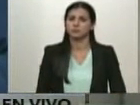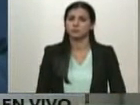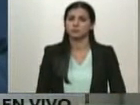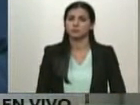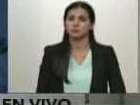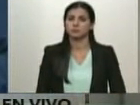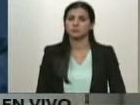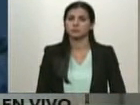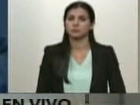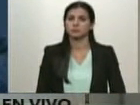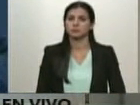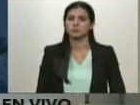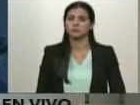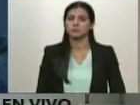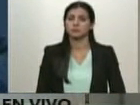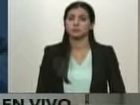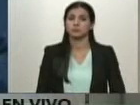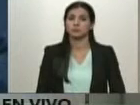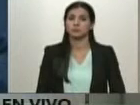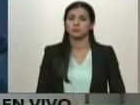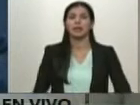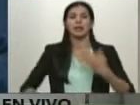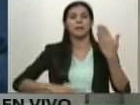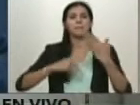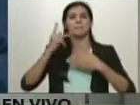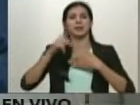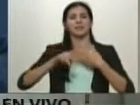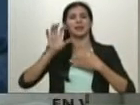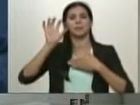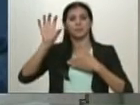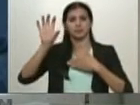los escritos del Plan de la Patria